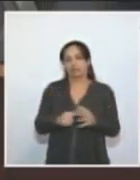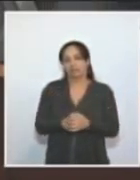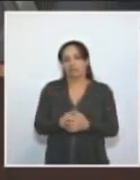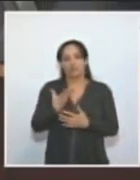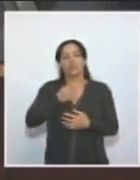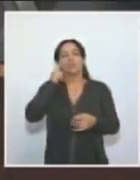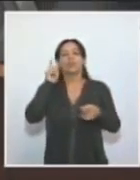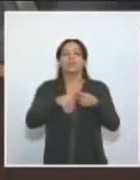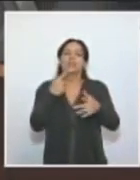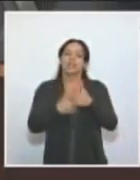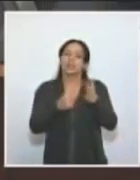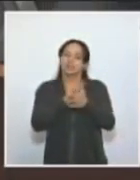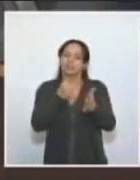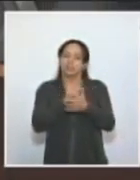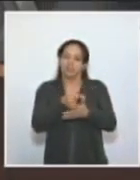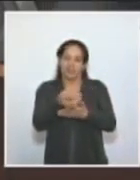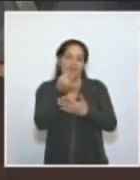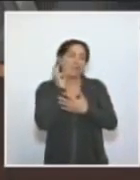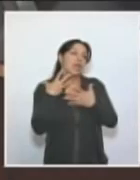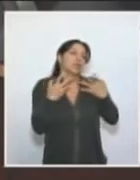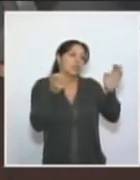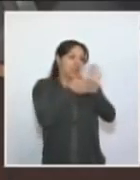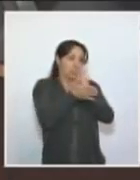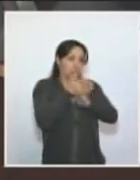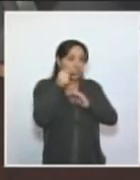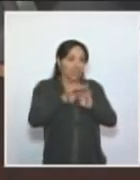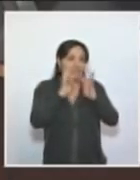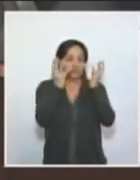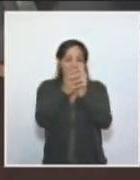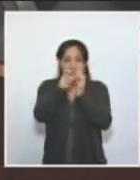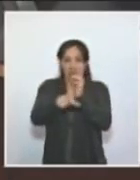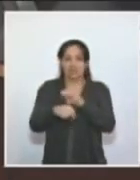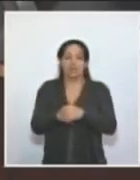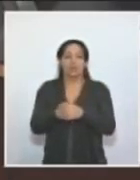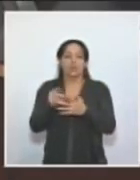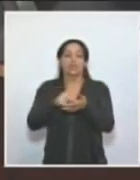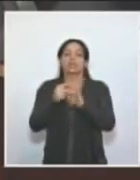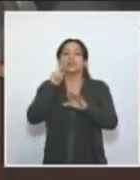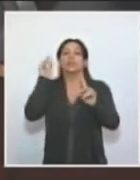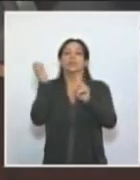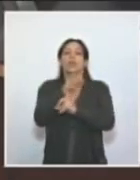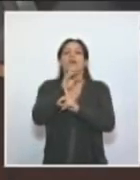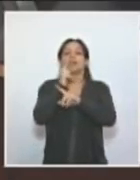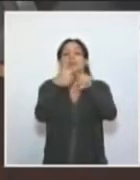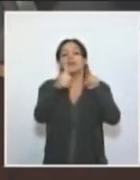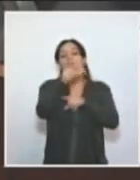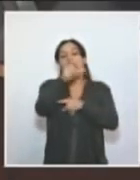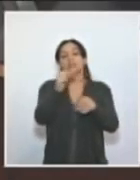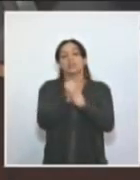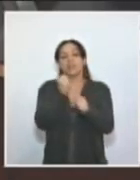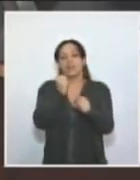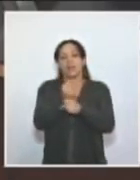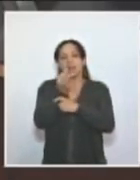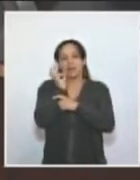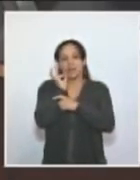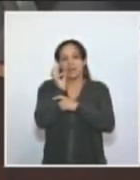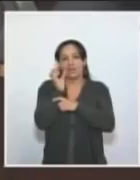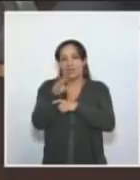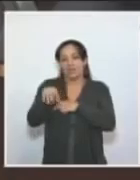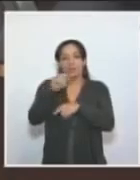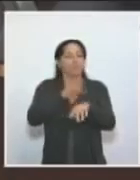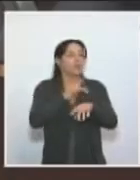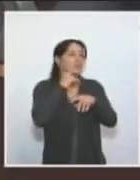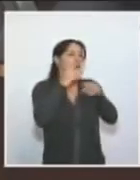Café. Yo quería rendir ese informe. Es un logro de los caficultores que hoy tienen que agradecerle